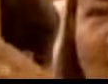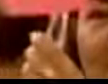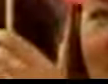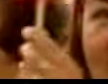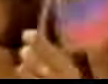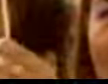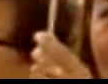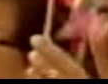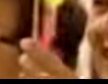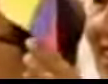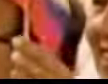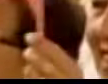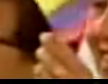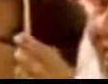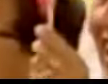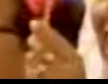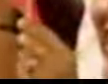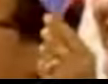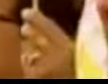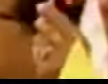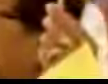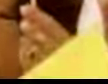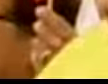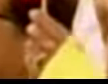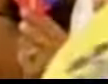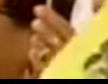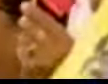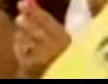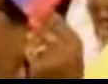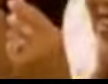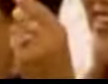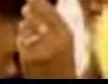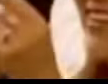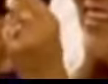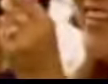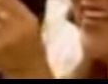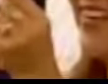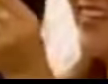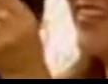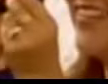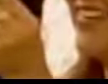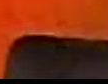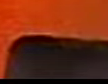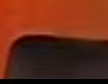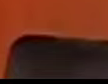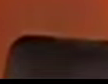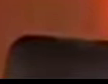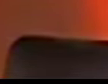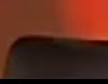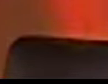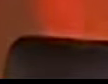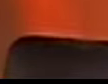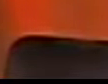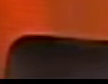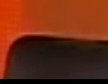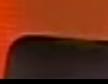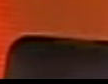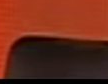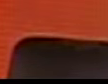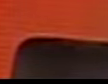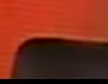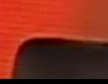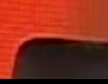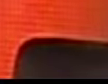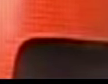chay jazindaka peña fiel pim peña fiel pa mi carca y chayca banco de préstamos dueño mi carca y pay pa chayshina jazindaman